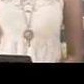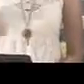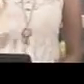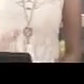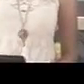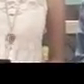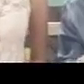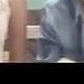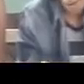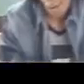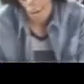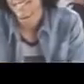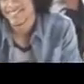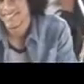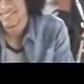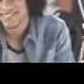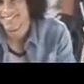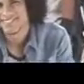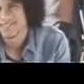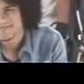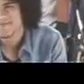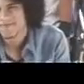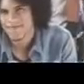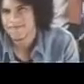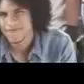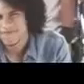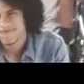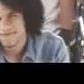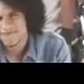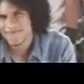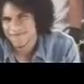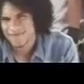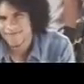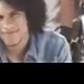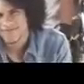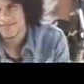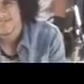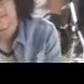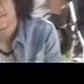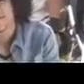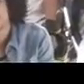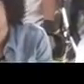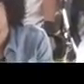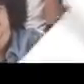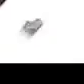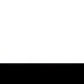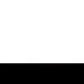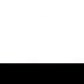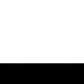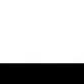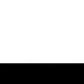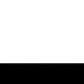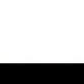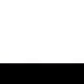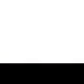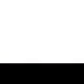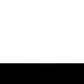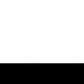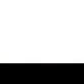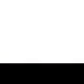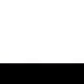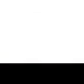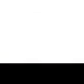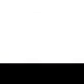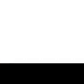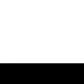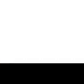www.cne.gov.be y en la prensa nacional, donde encontrarás toda la información de interés para estas elecciones municipales. CNE,